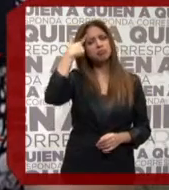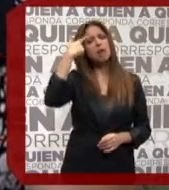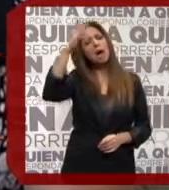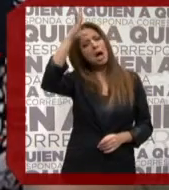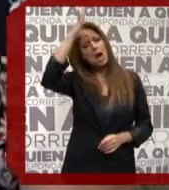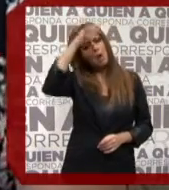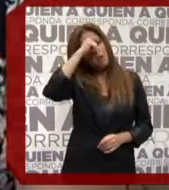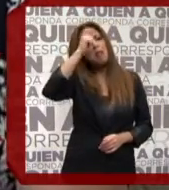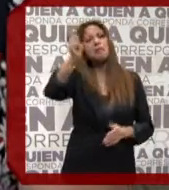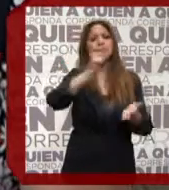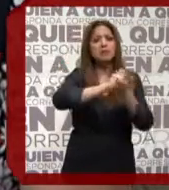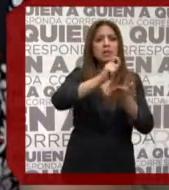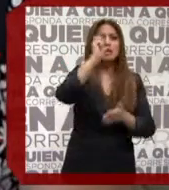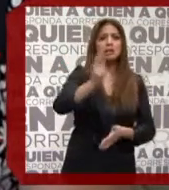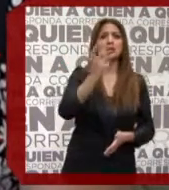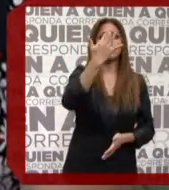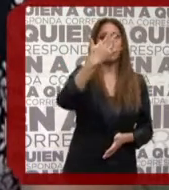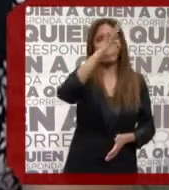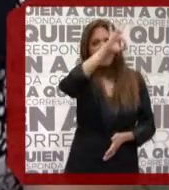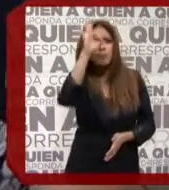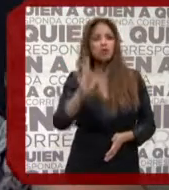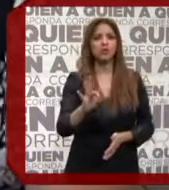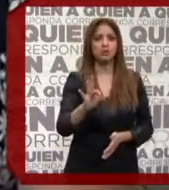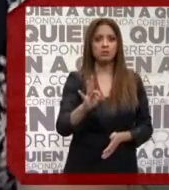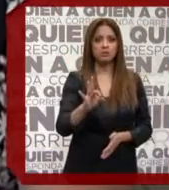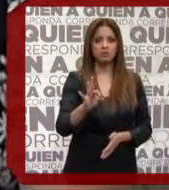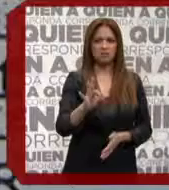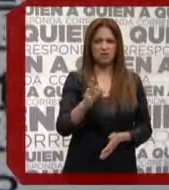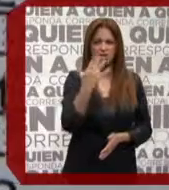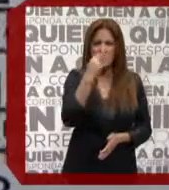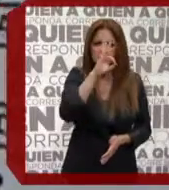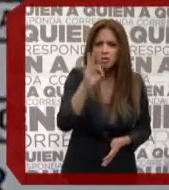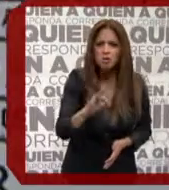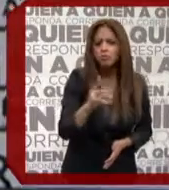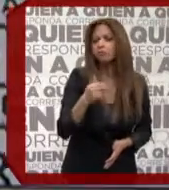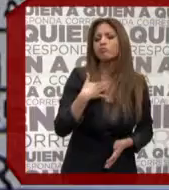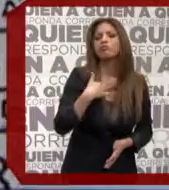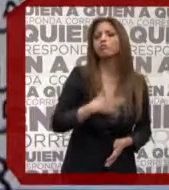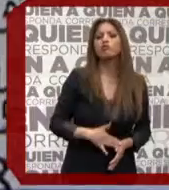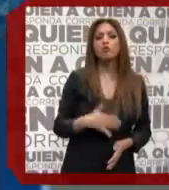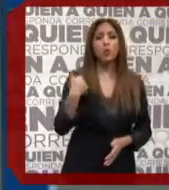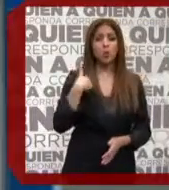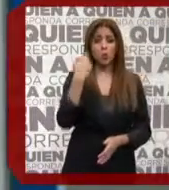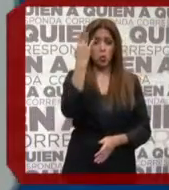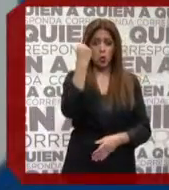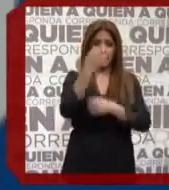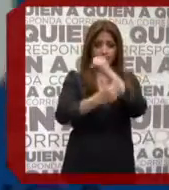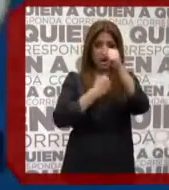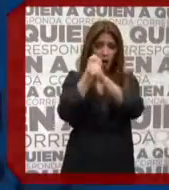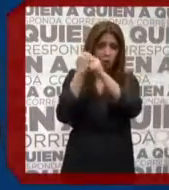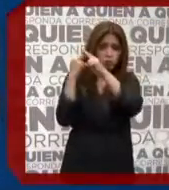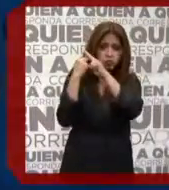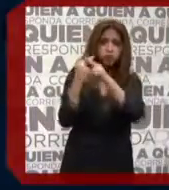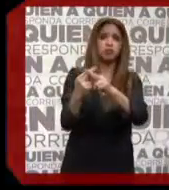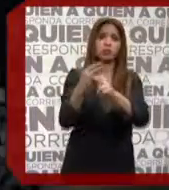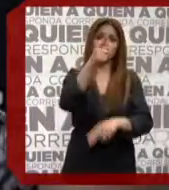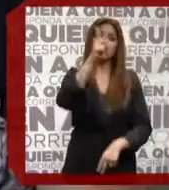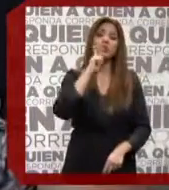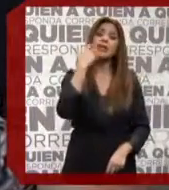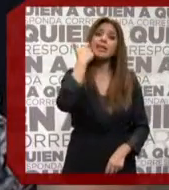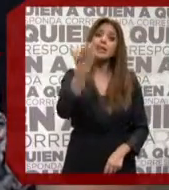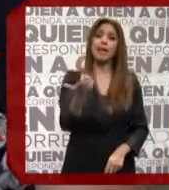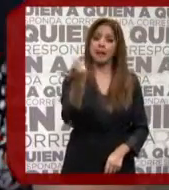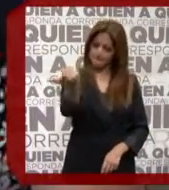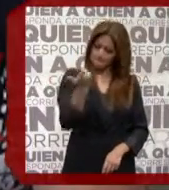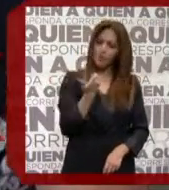convenio sería del 50%. No se me hace justo. Lleva 9 años esperando y solo quiere lo que le corresponde. Que se me